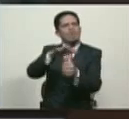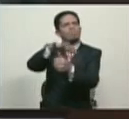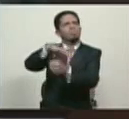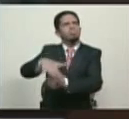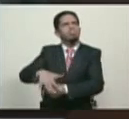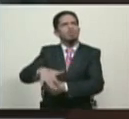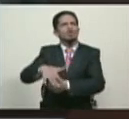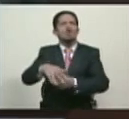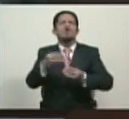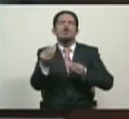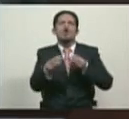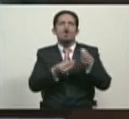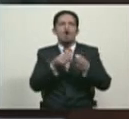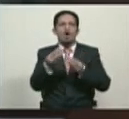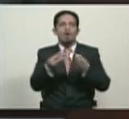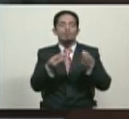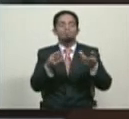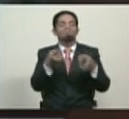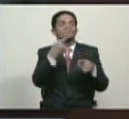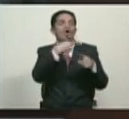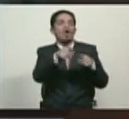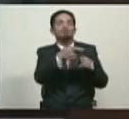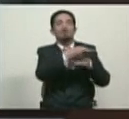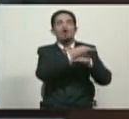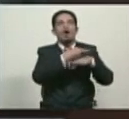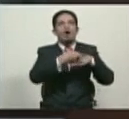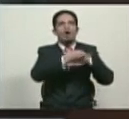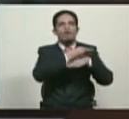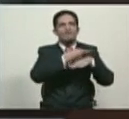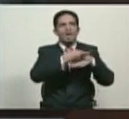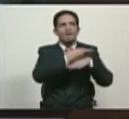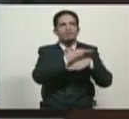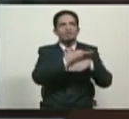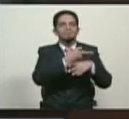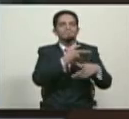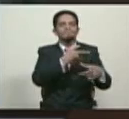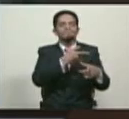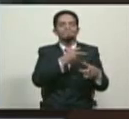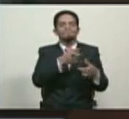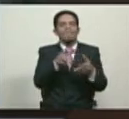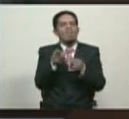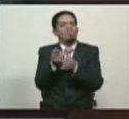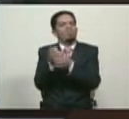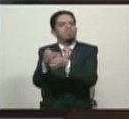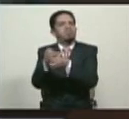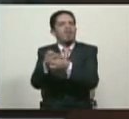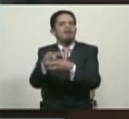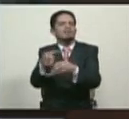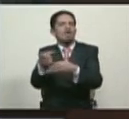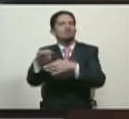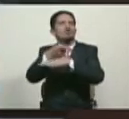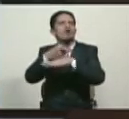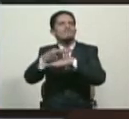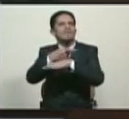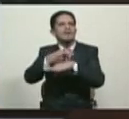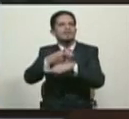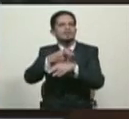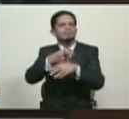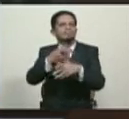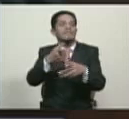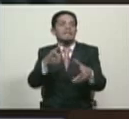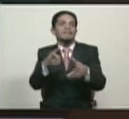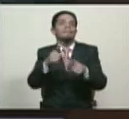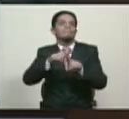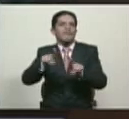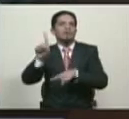intento criminal de los imperios que en su pretensión de ahogar a los gobiernos democráticos terminan ahogando a